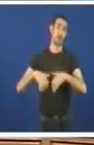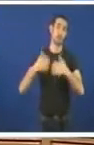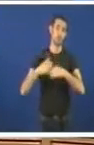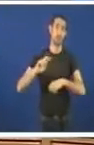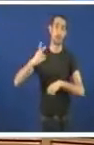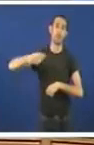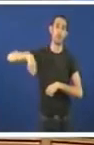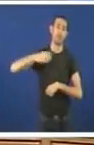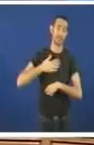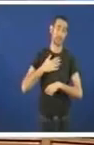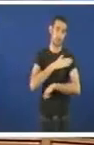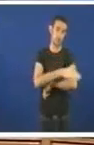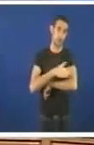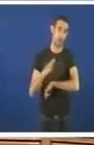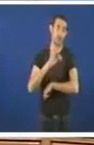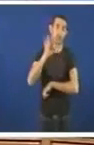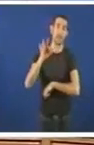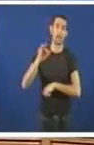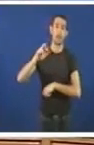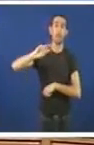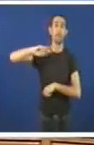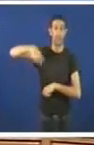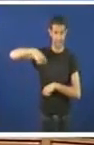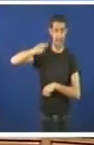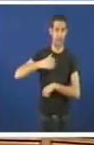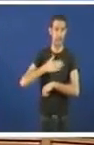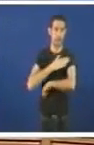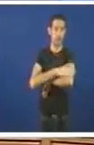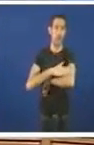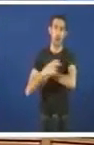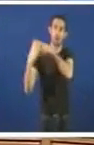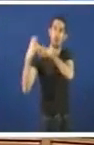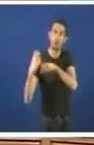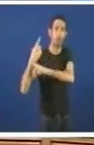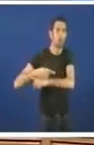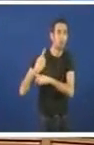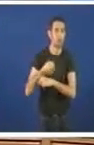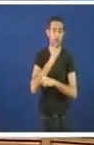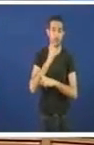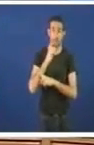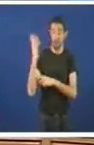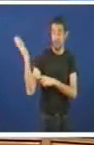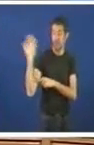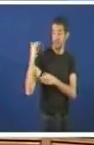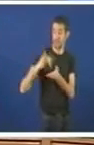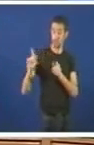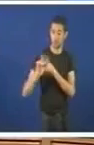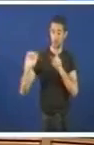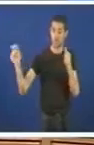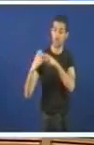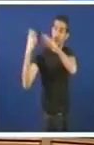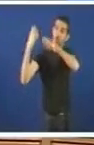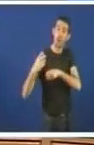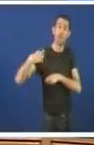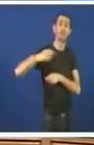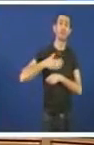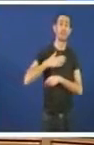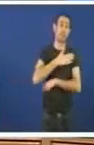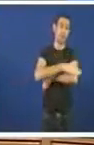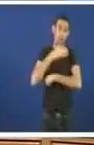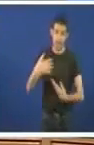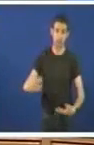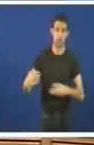e co presidente do goberno. E por eso onte supervisamos, xunto co goberno de España, a proposta que lle notificamos ao